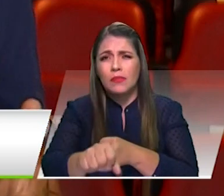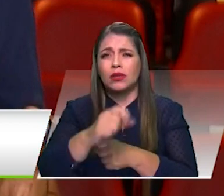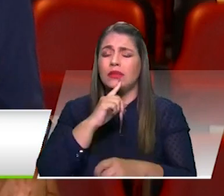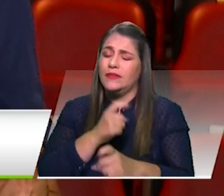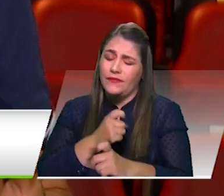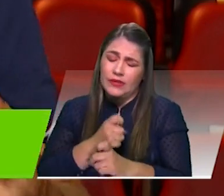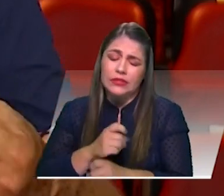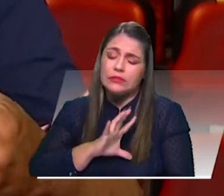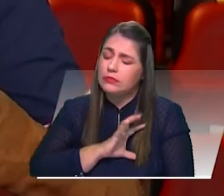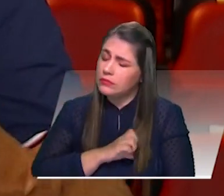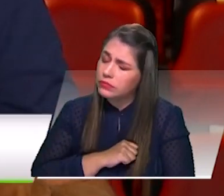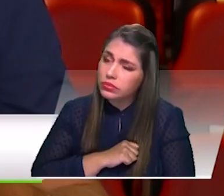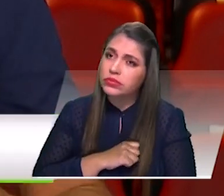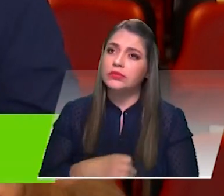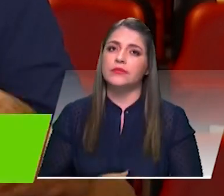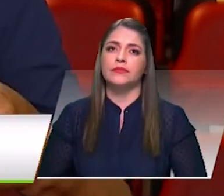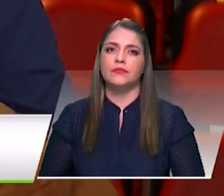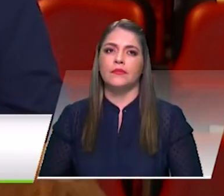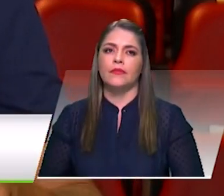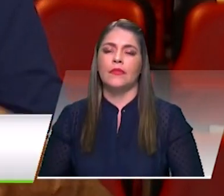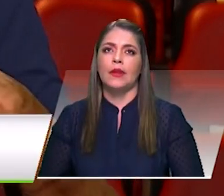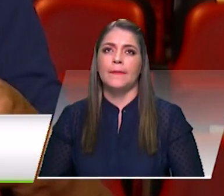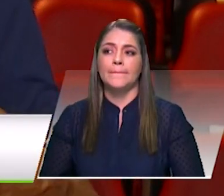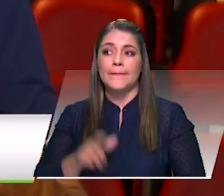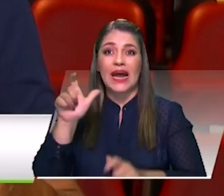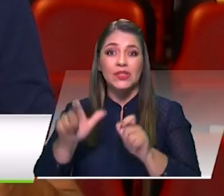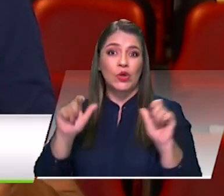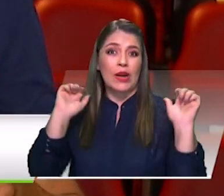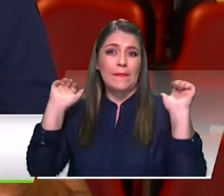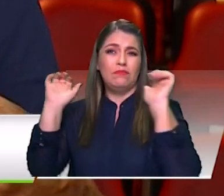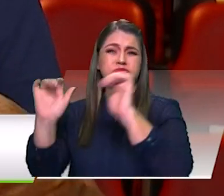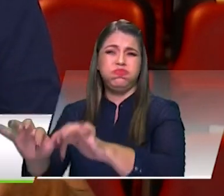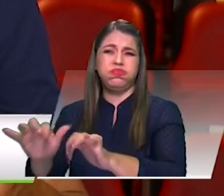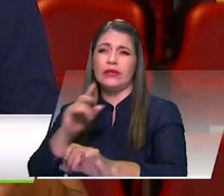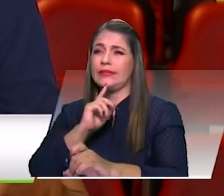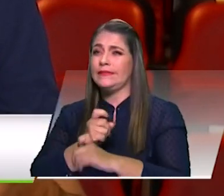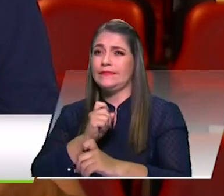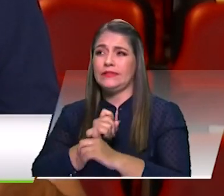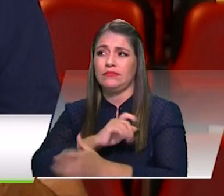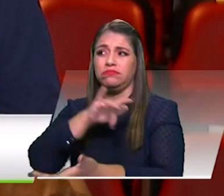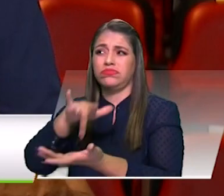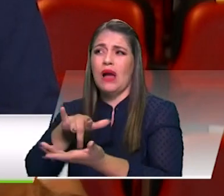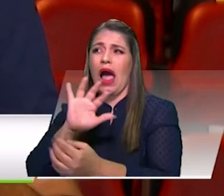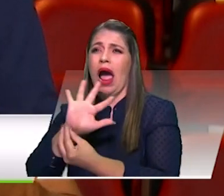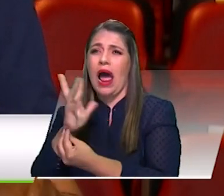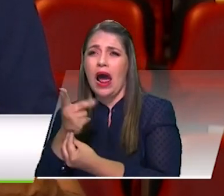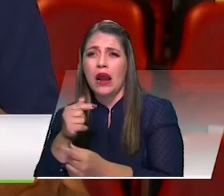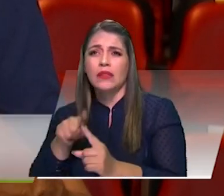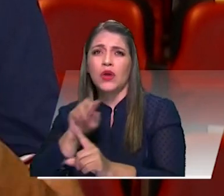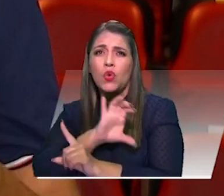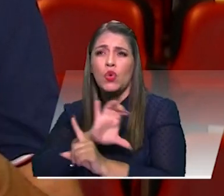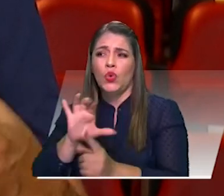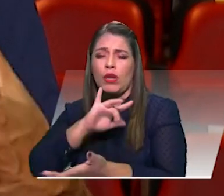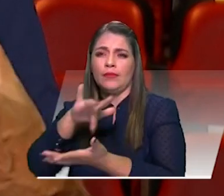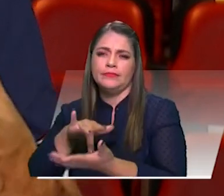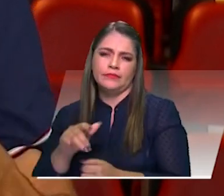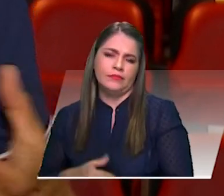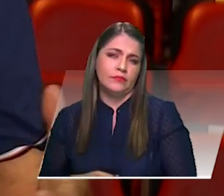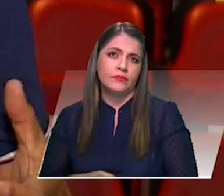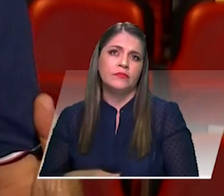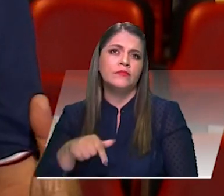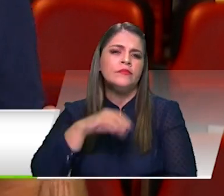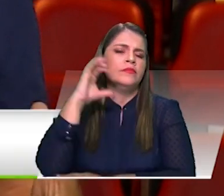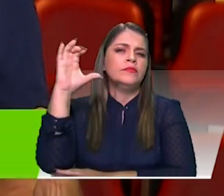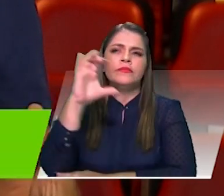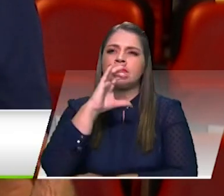Esto ha hecho que el público, que siempre ha sido tan difícil para el arte y la cultura en un país como el nuestro, que